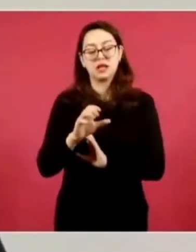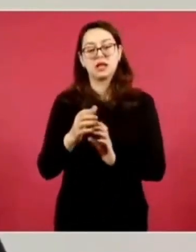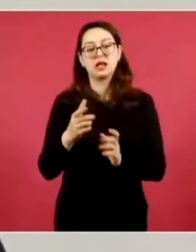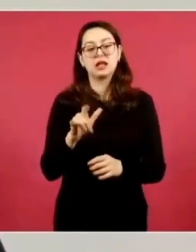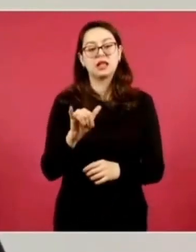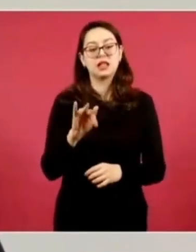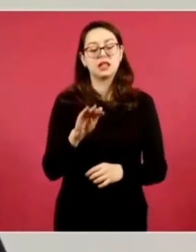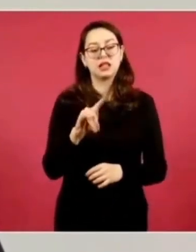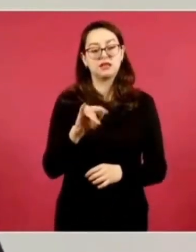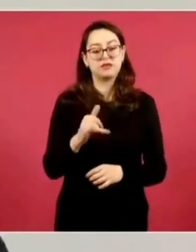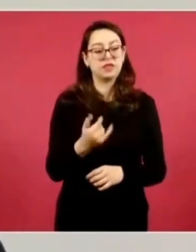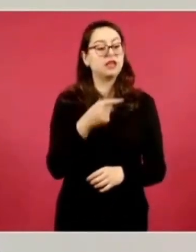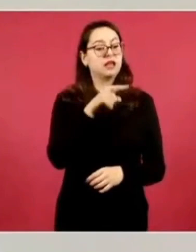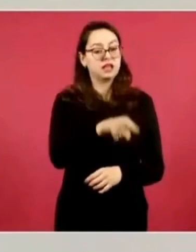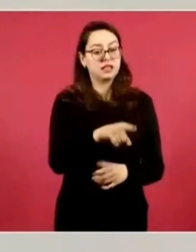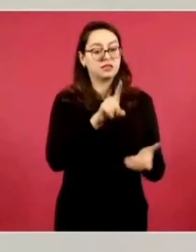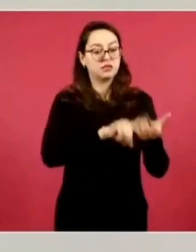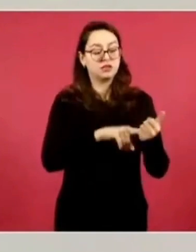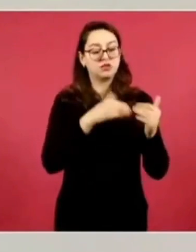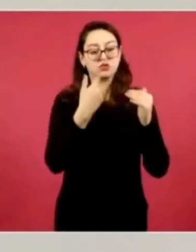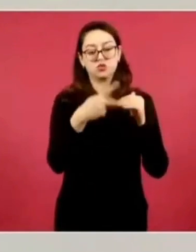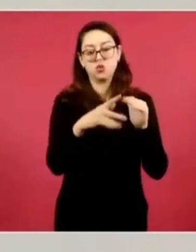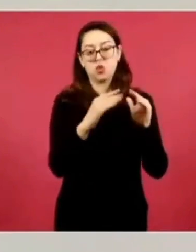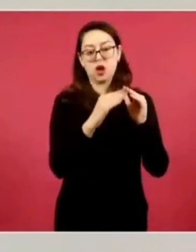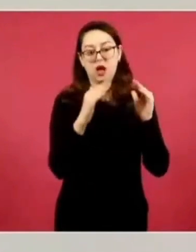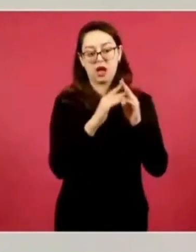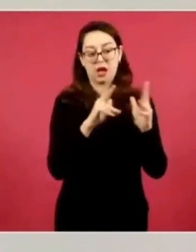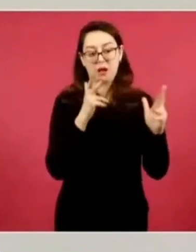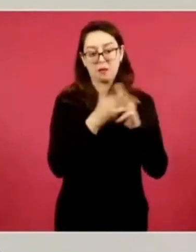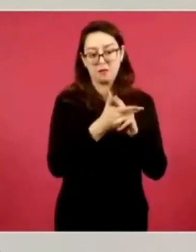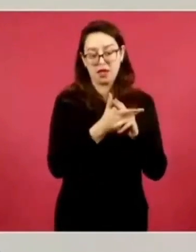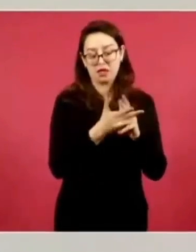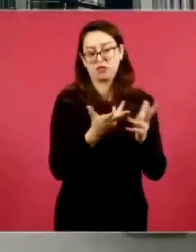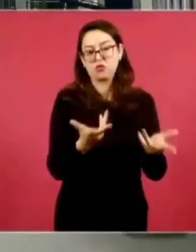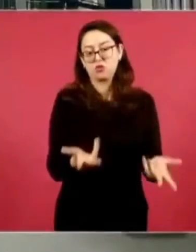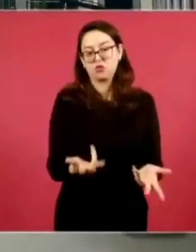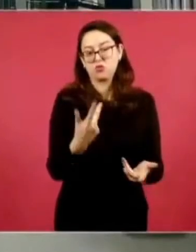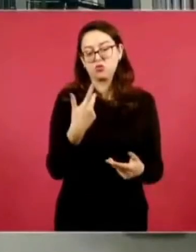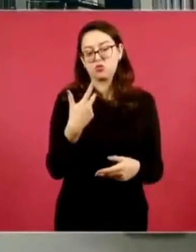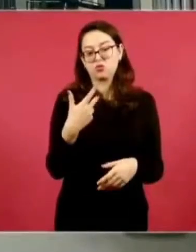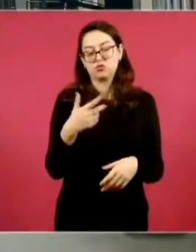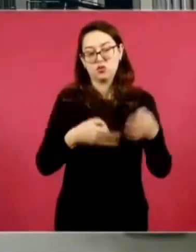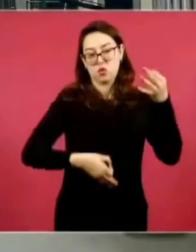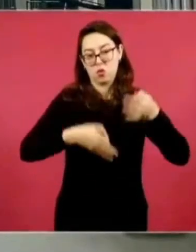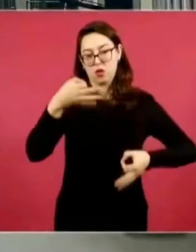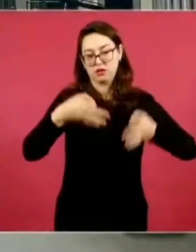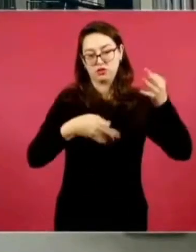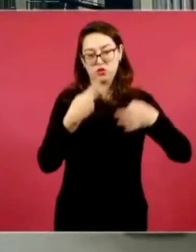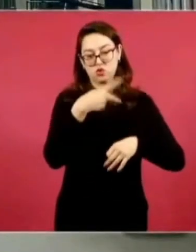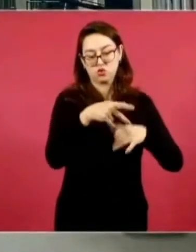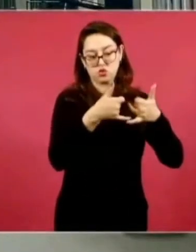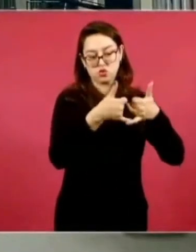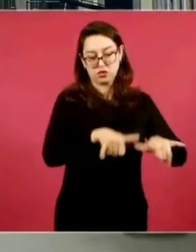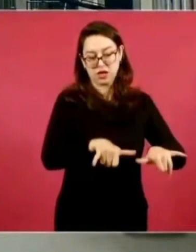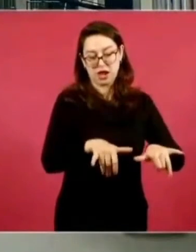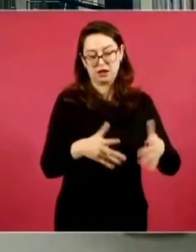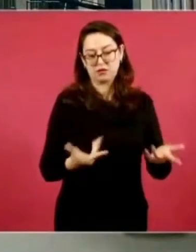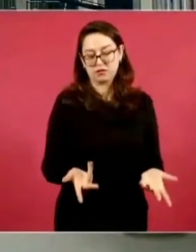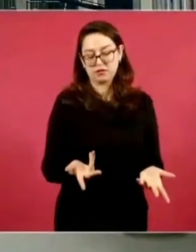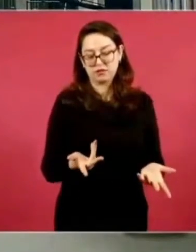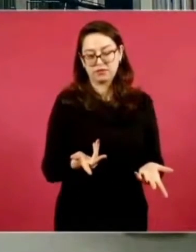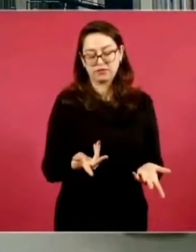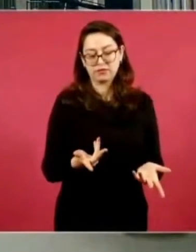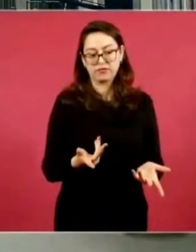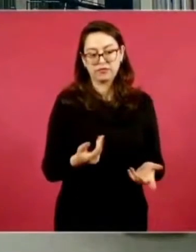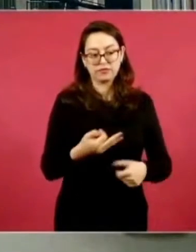SM, fue asesinado adentro de su casa por el yerno de un magistrado, en donde la misma familia ha salido a declarar que ellos